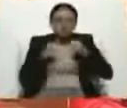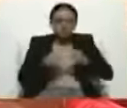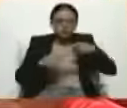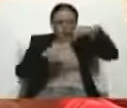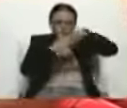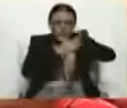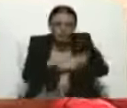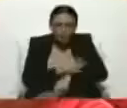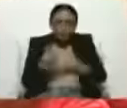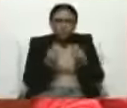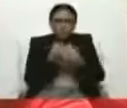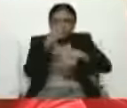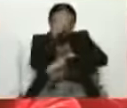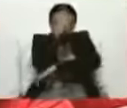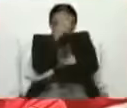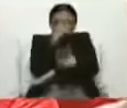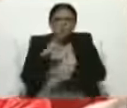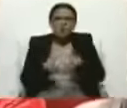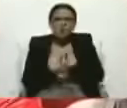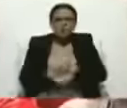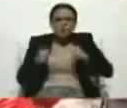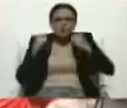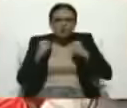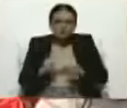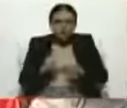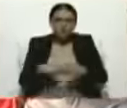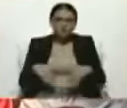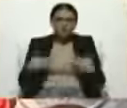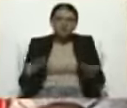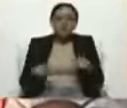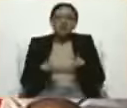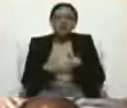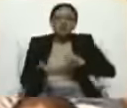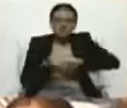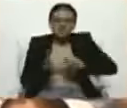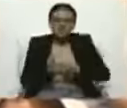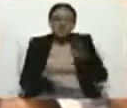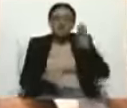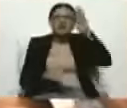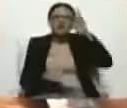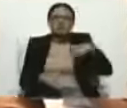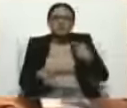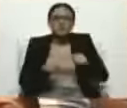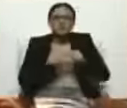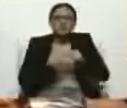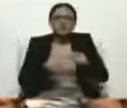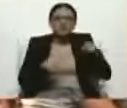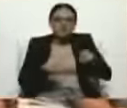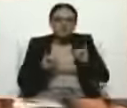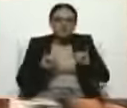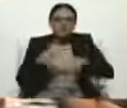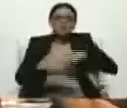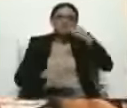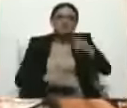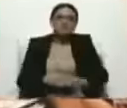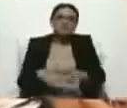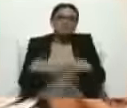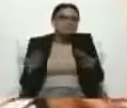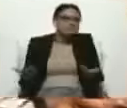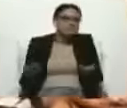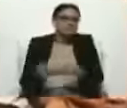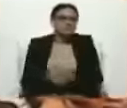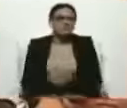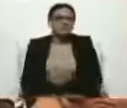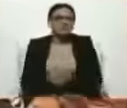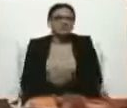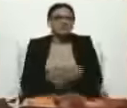¿Tú sabes lo que es que un país, imaginemos el ser humano, pues, Imaginemos al ser